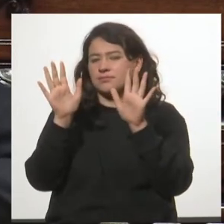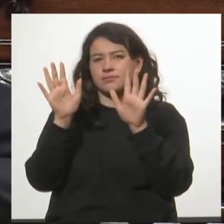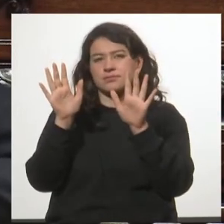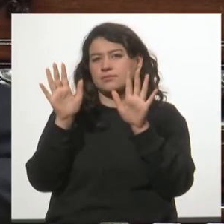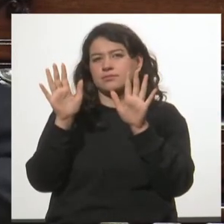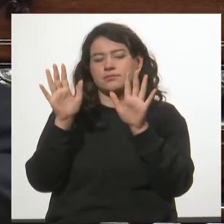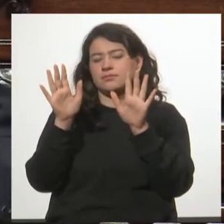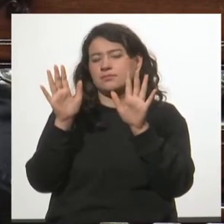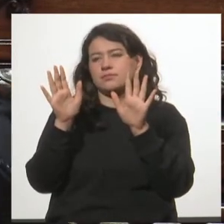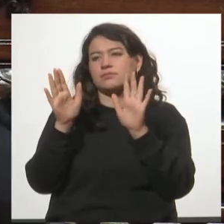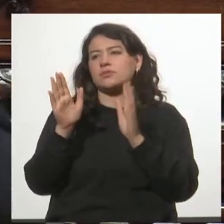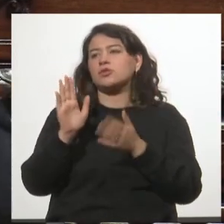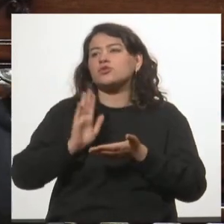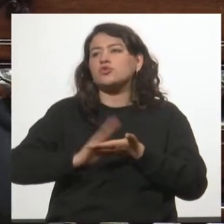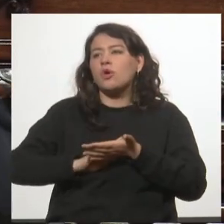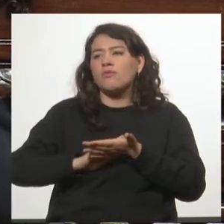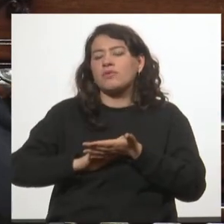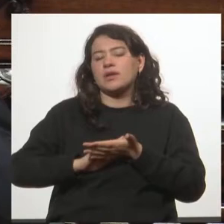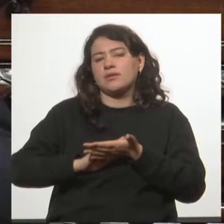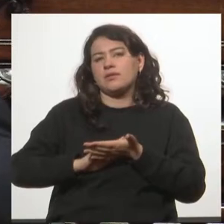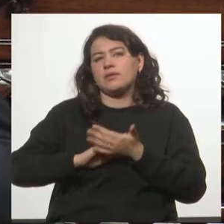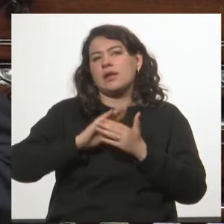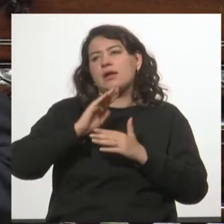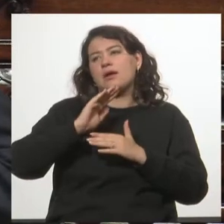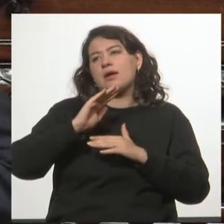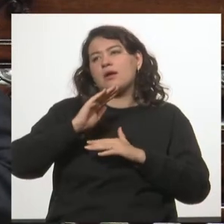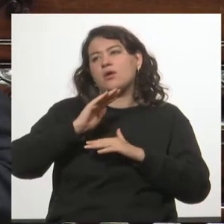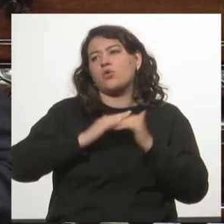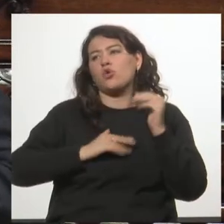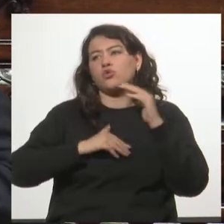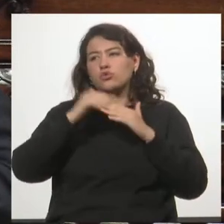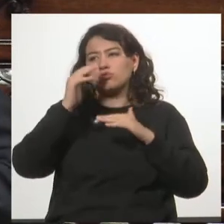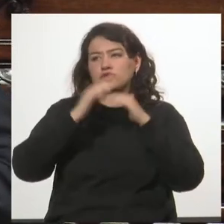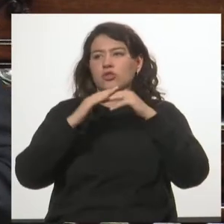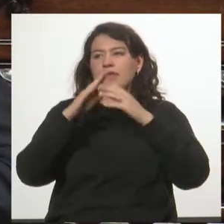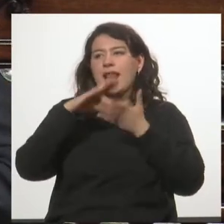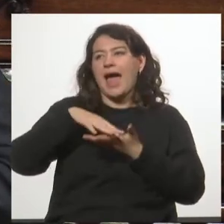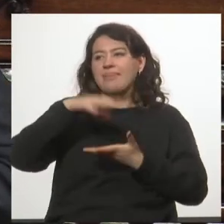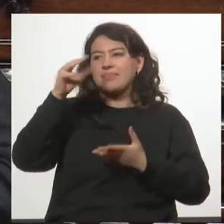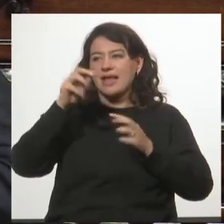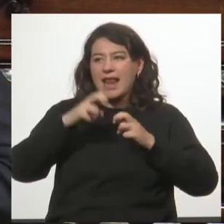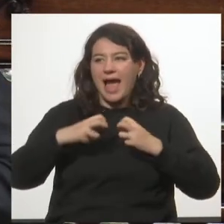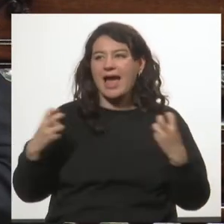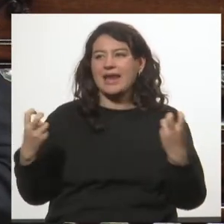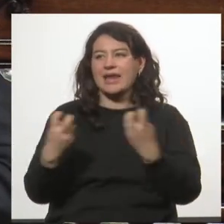sobre la construcción de delantera negra